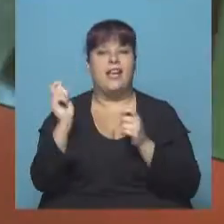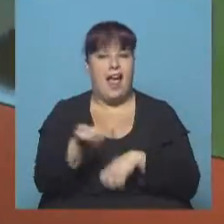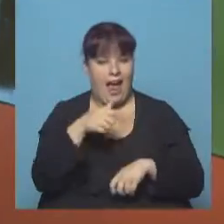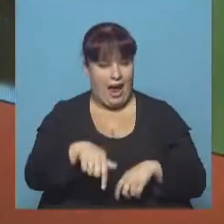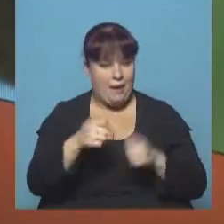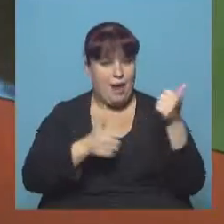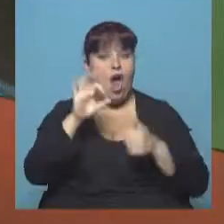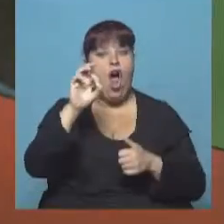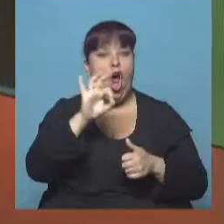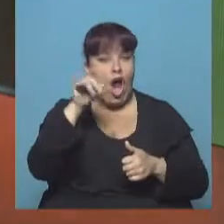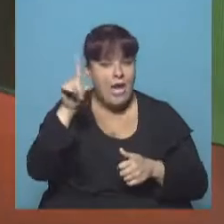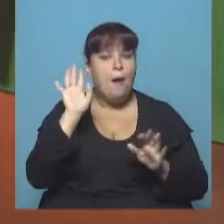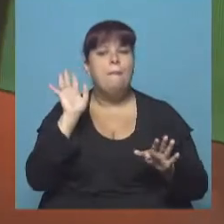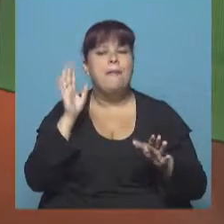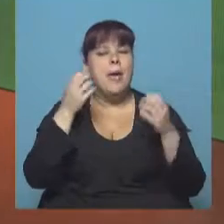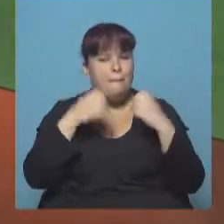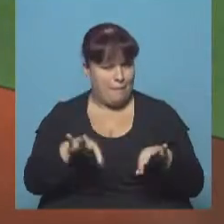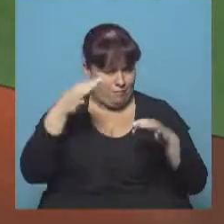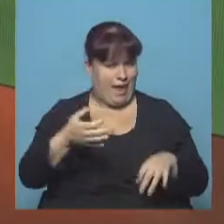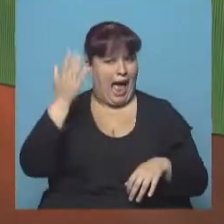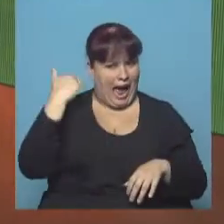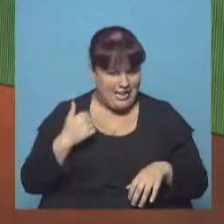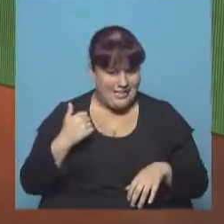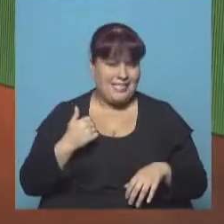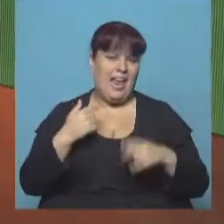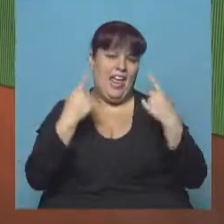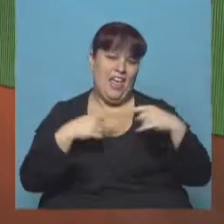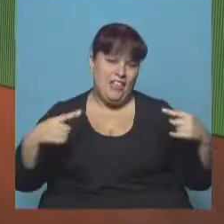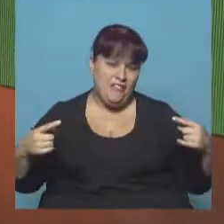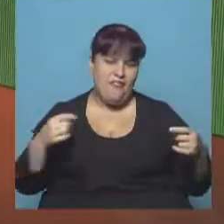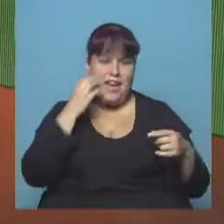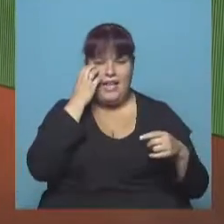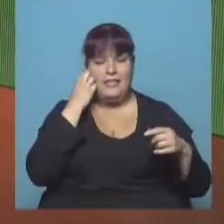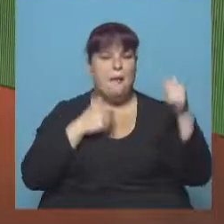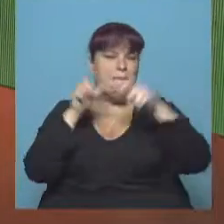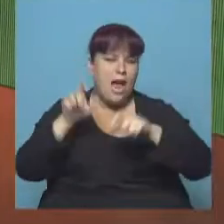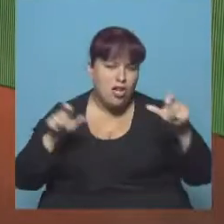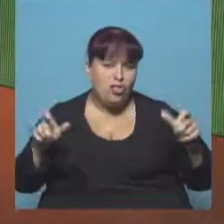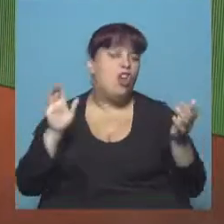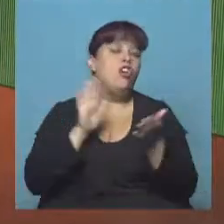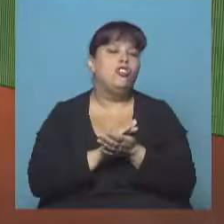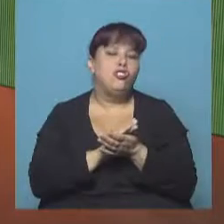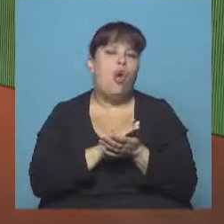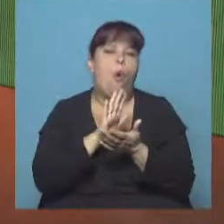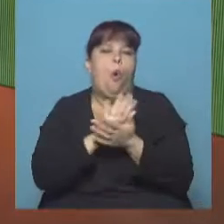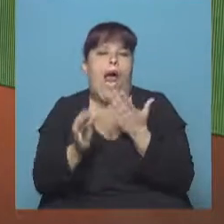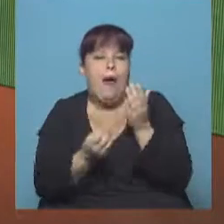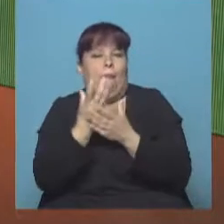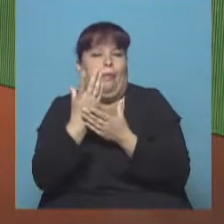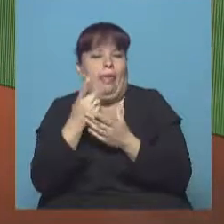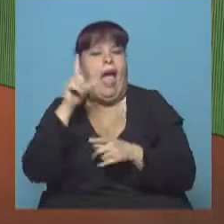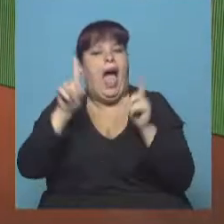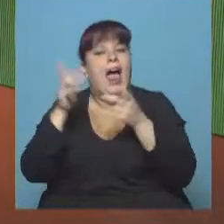República. Esto será en Olivos, aunque la actividad arrancó en la jornada de ayer con distintos participantes que tienen que ver con los amateurs y con aquellos que